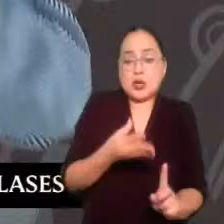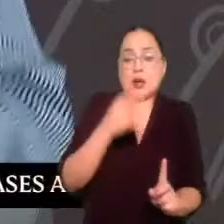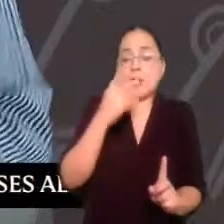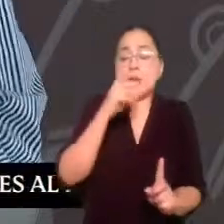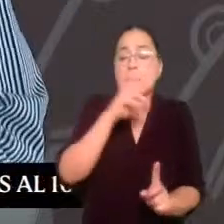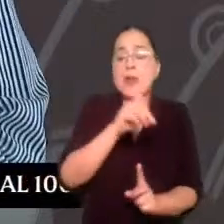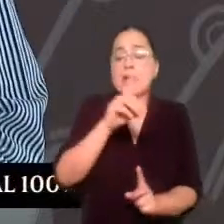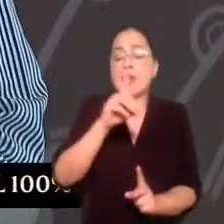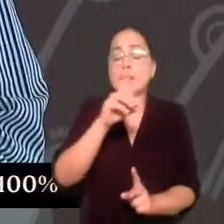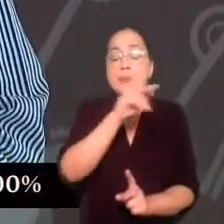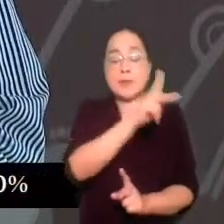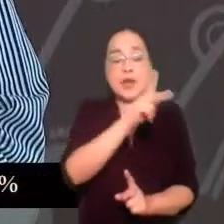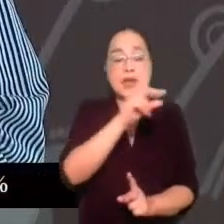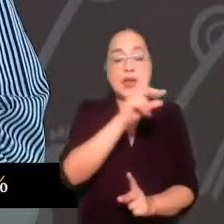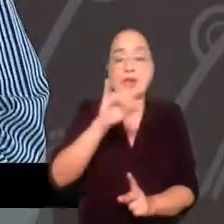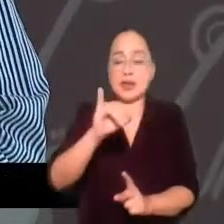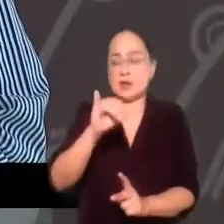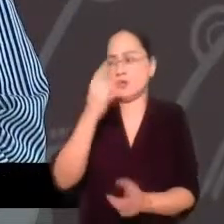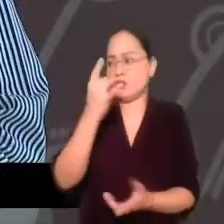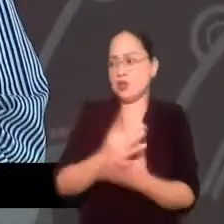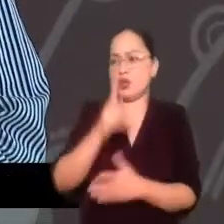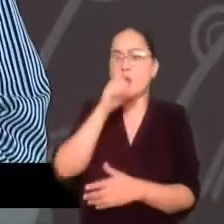rato no investigan nada.